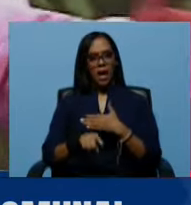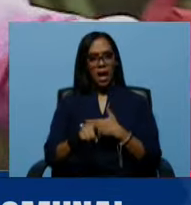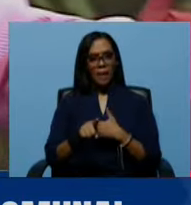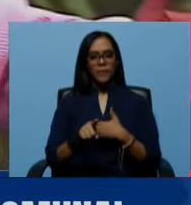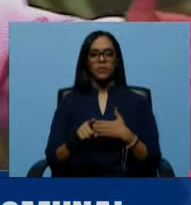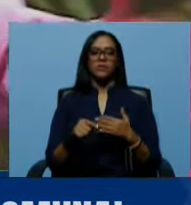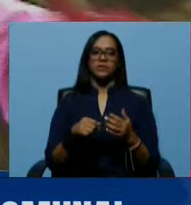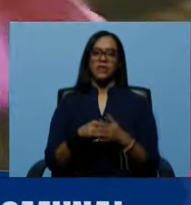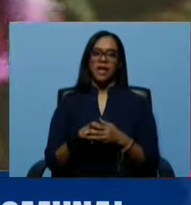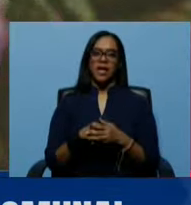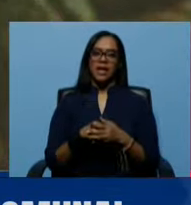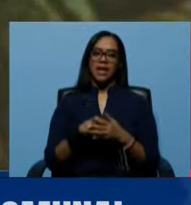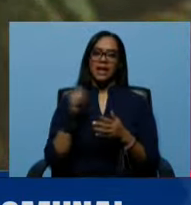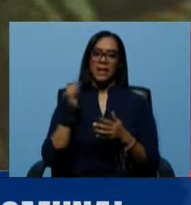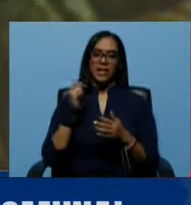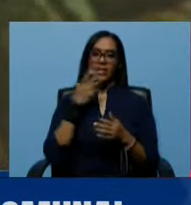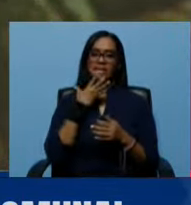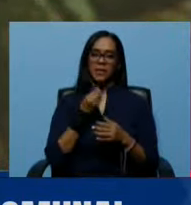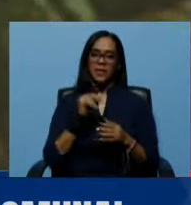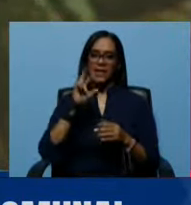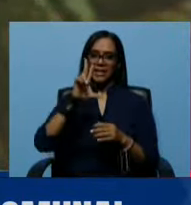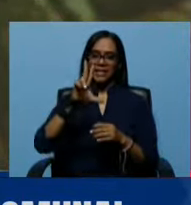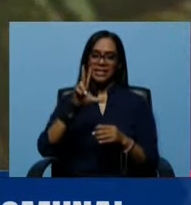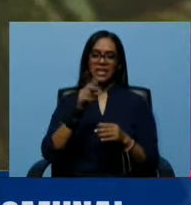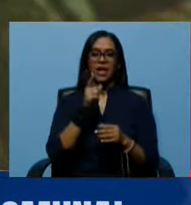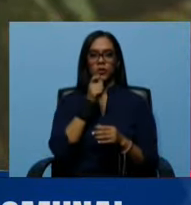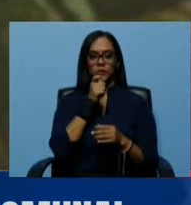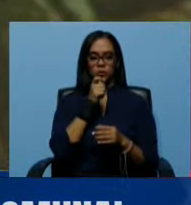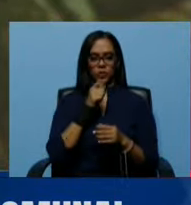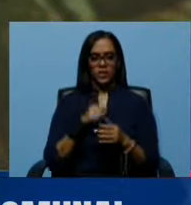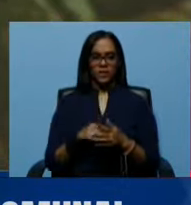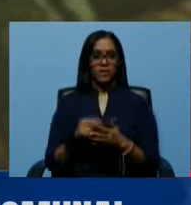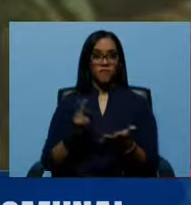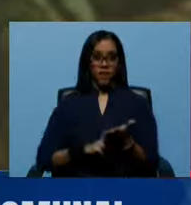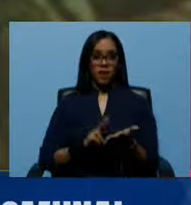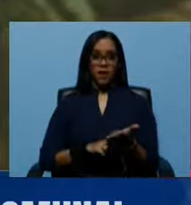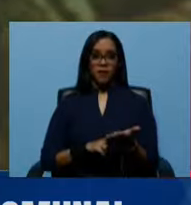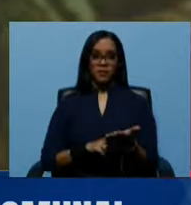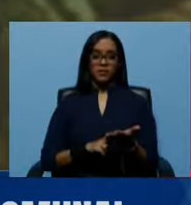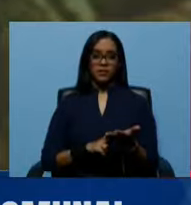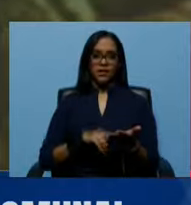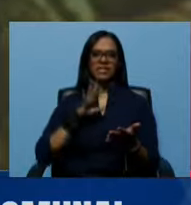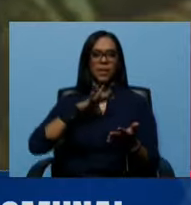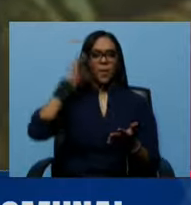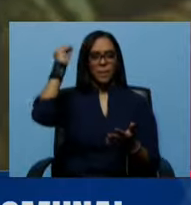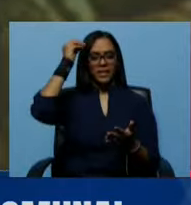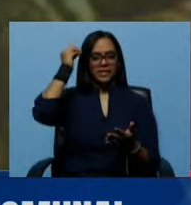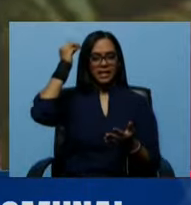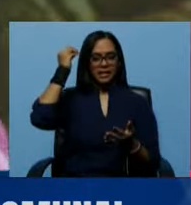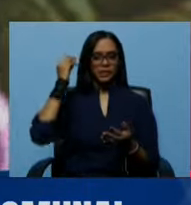más o menos en el mes de diciembre, a la tercera consulta. ¿Verdad? Estamos pensando ahí.